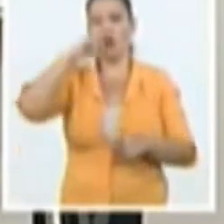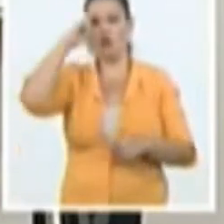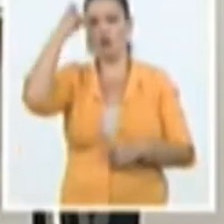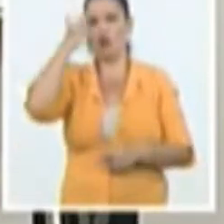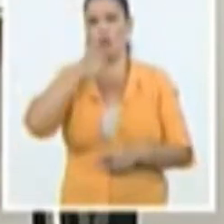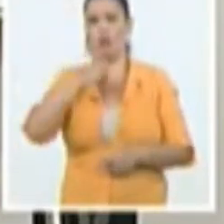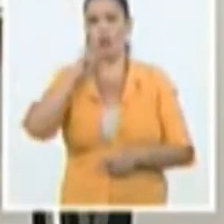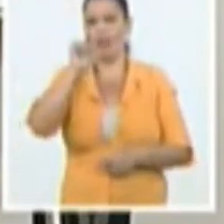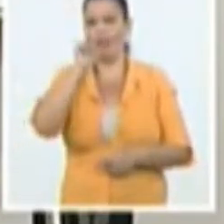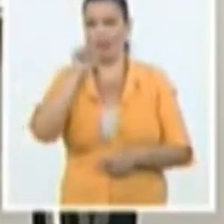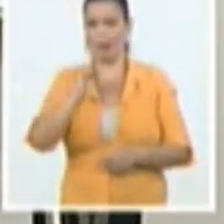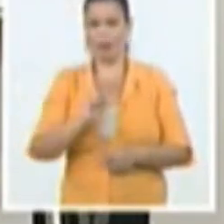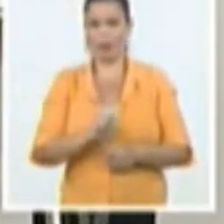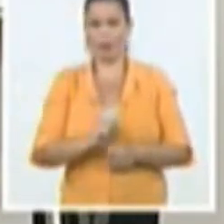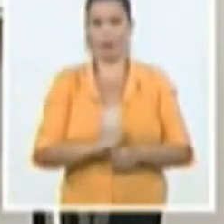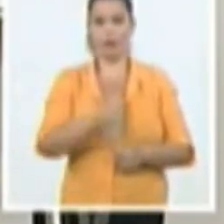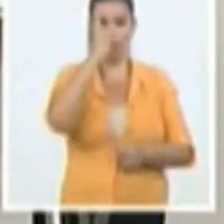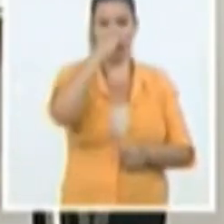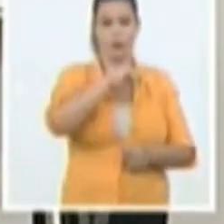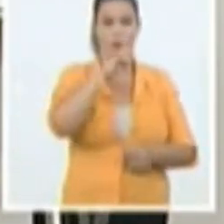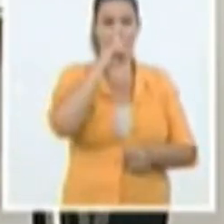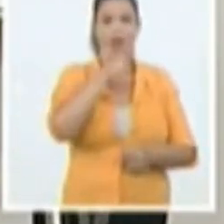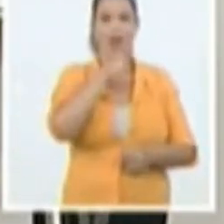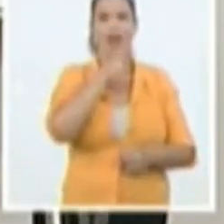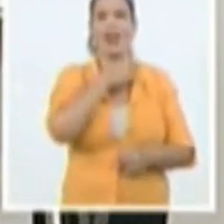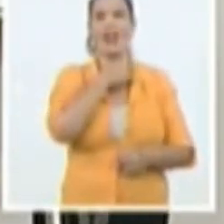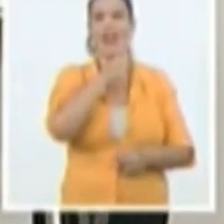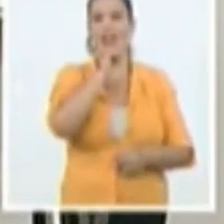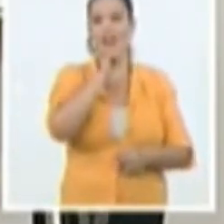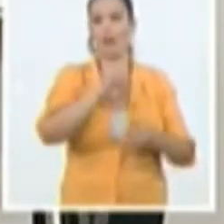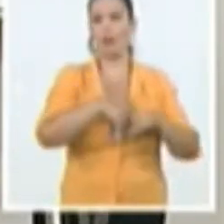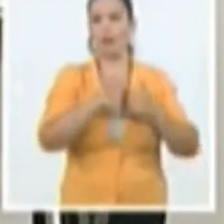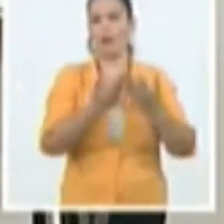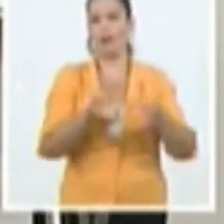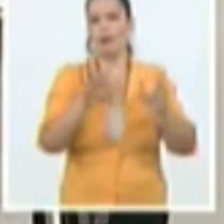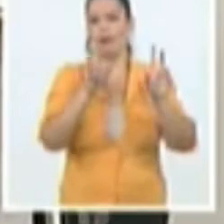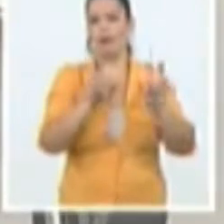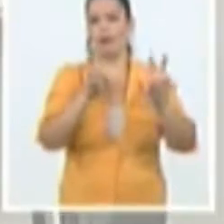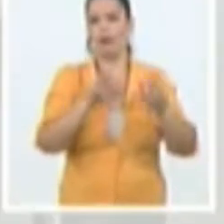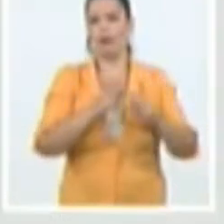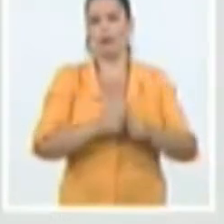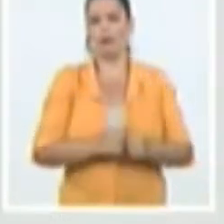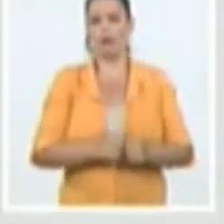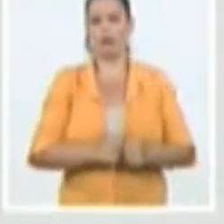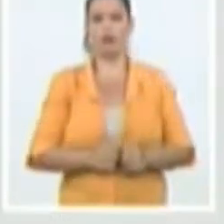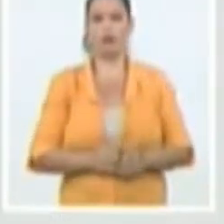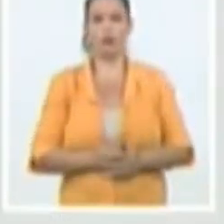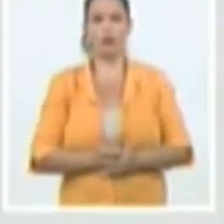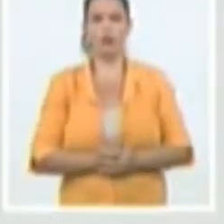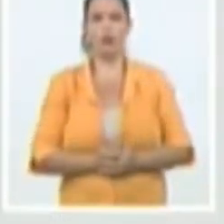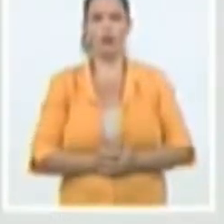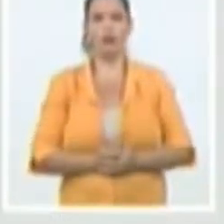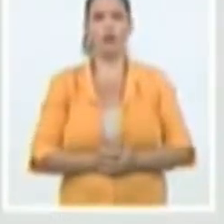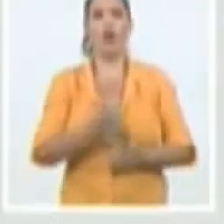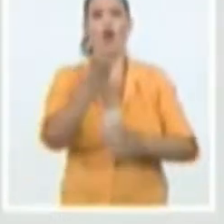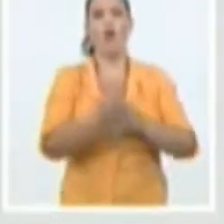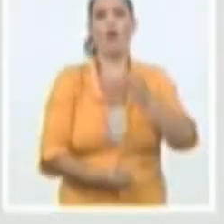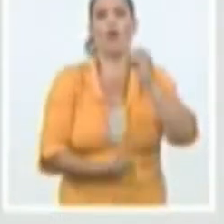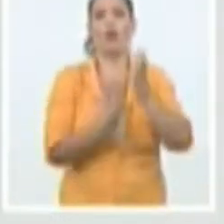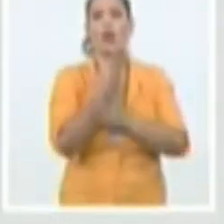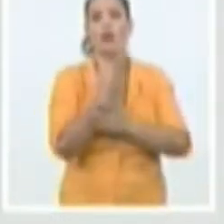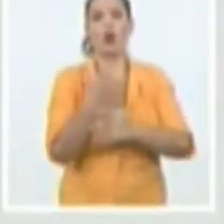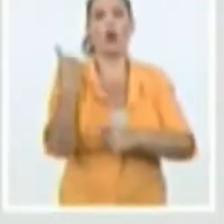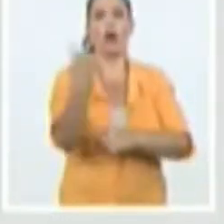conocemos, son las siglas en inglés de National Endowment for Democracy, que es la Fundación Nacional para la